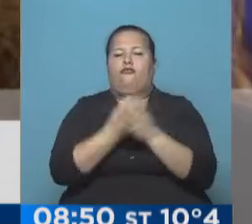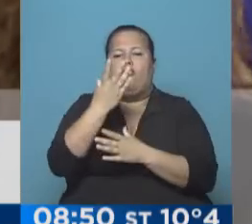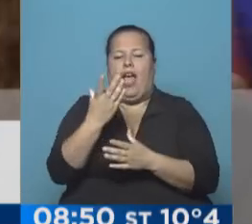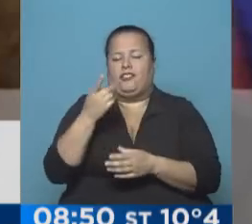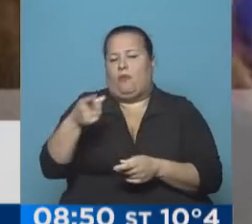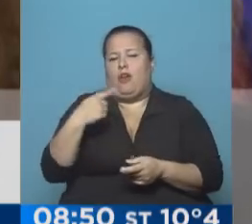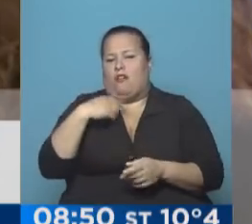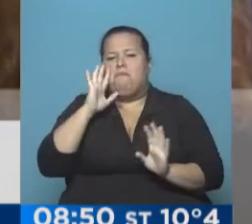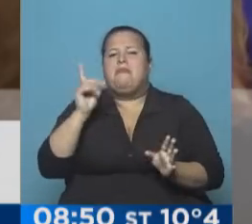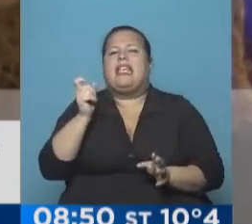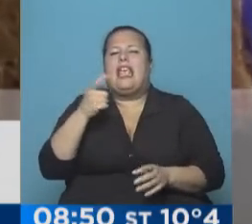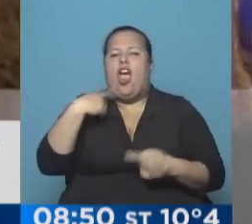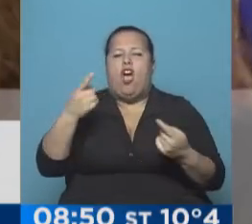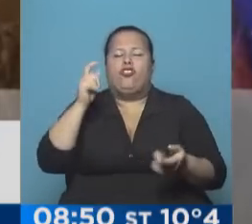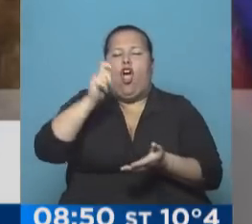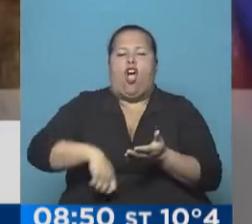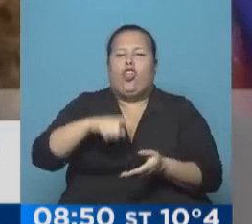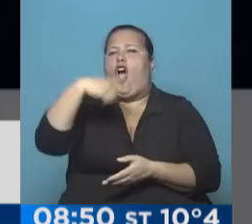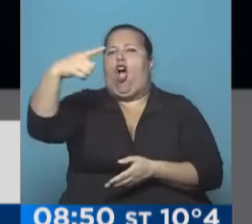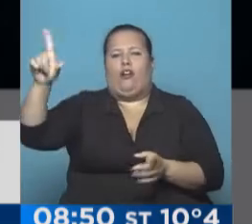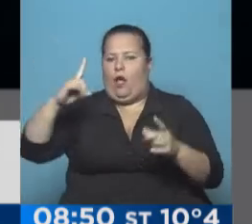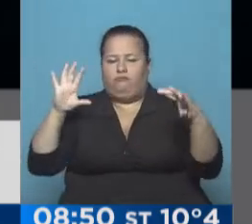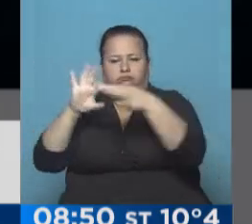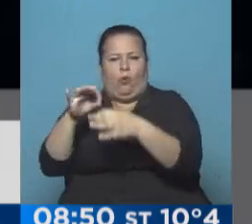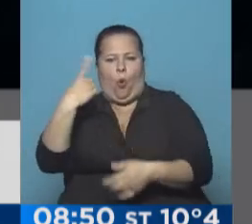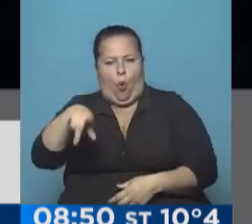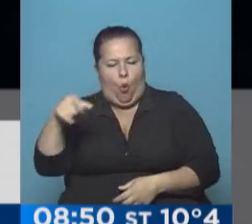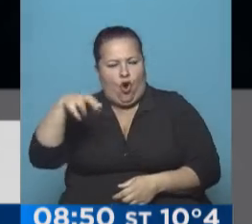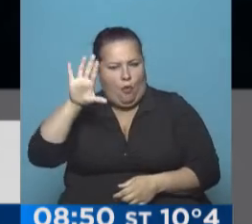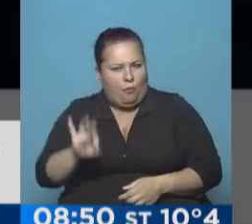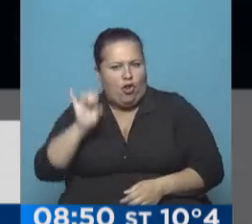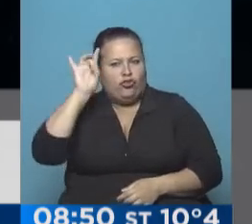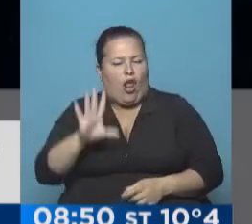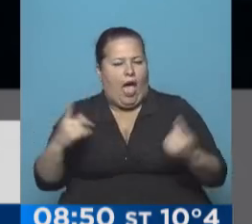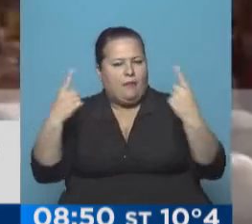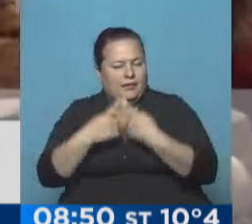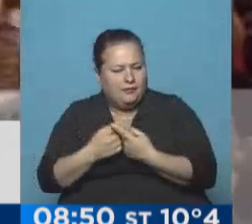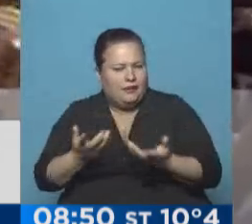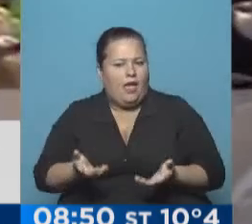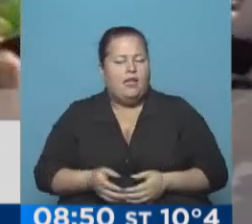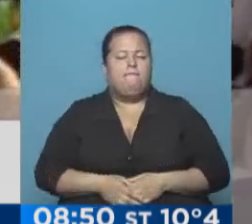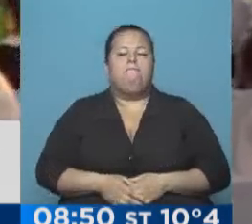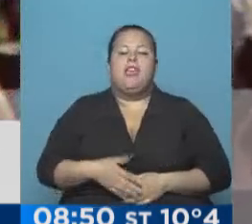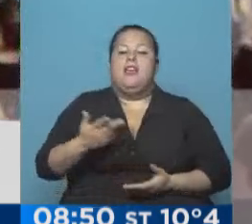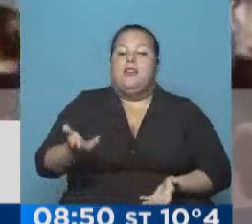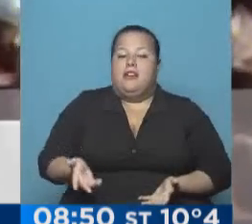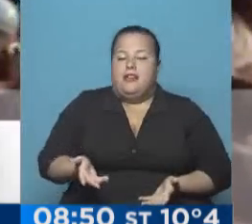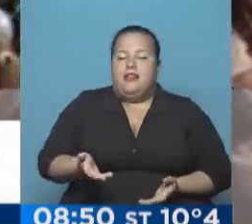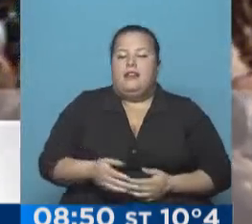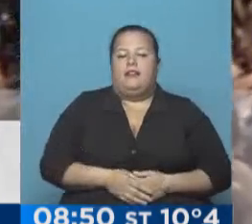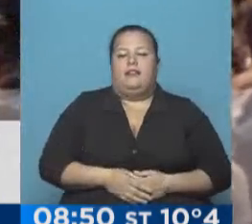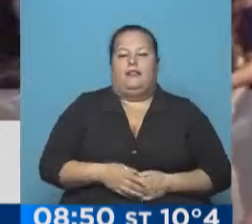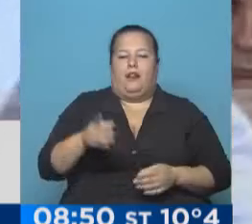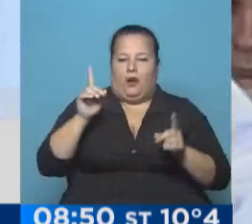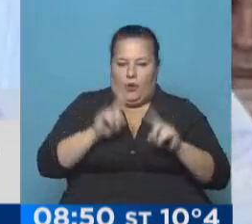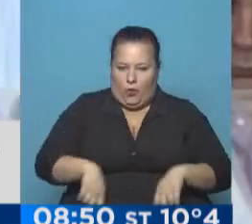hoc porque no conocemos que tenga contrataciones con otros proveedores que no sea el gobierno de la ciudad de buen Buenos Aires y que se